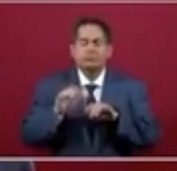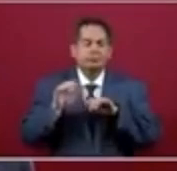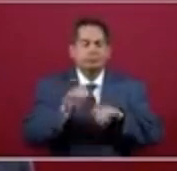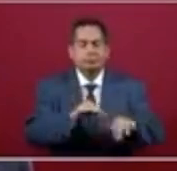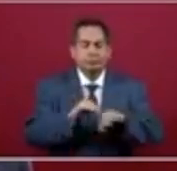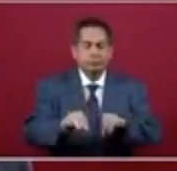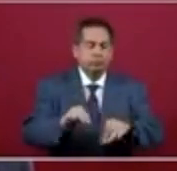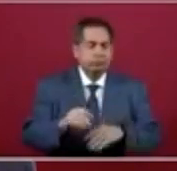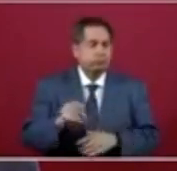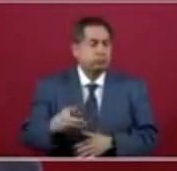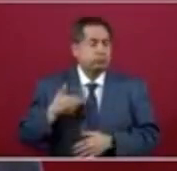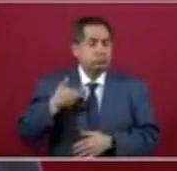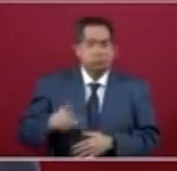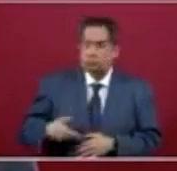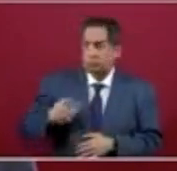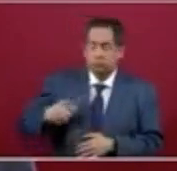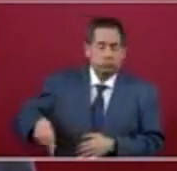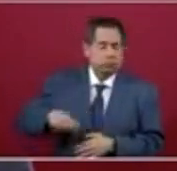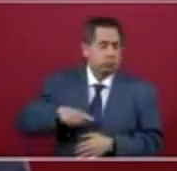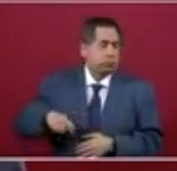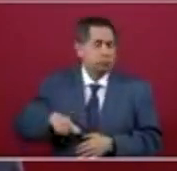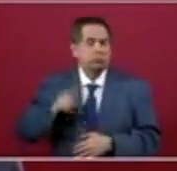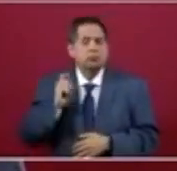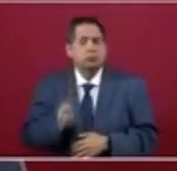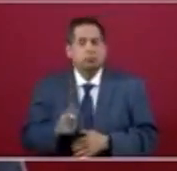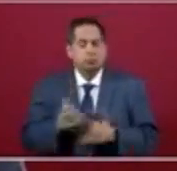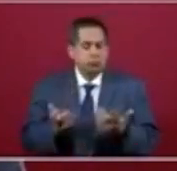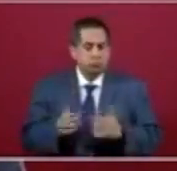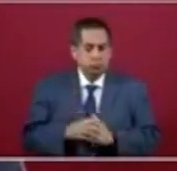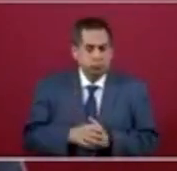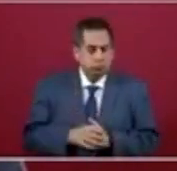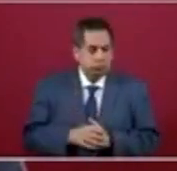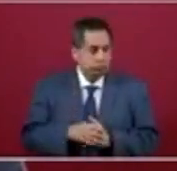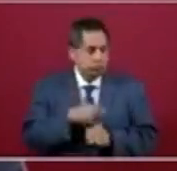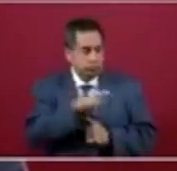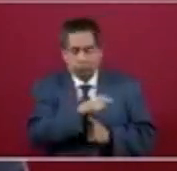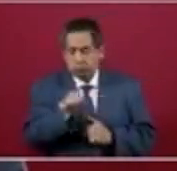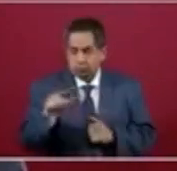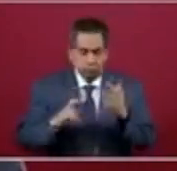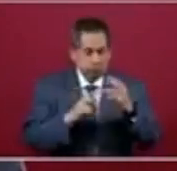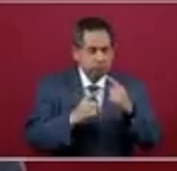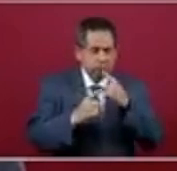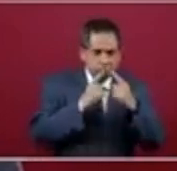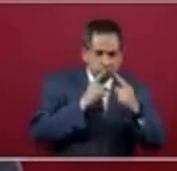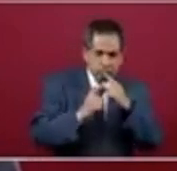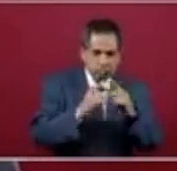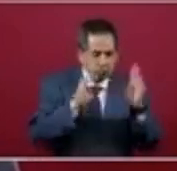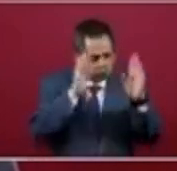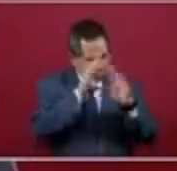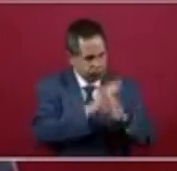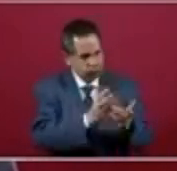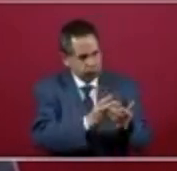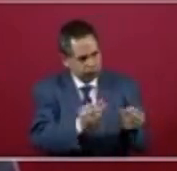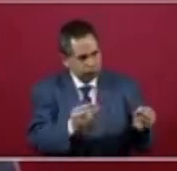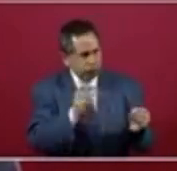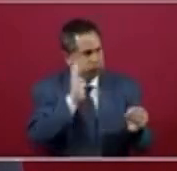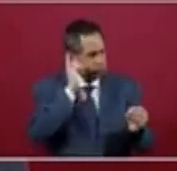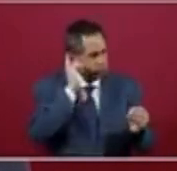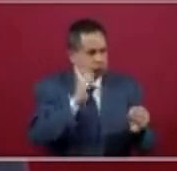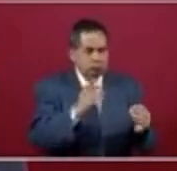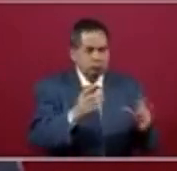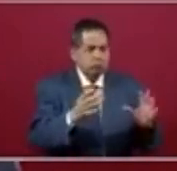la postura nuestra es de que se dialogue y haya conciliación